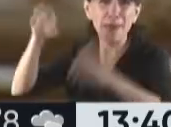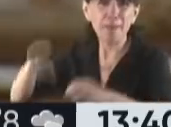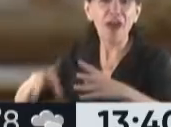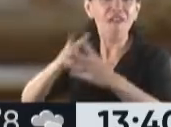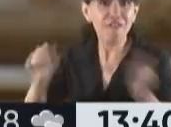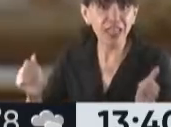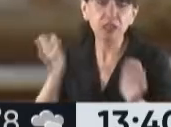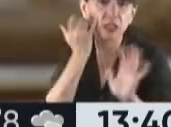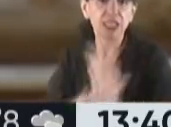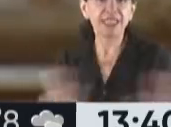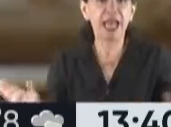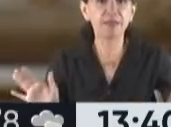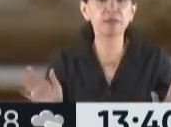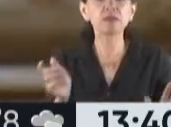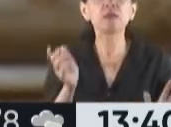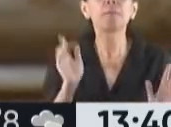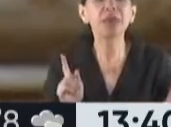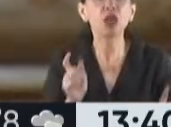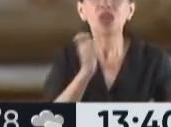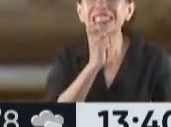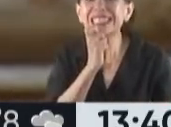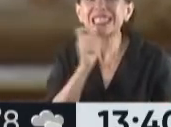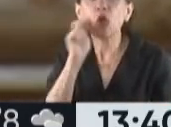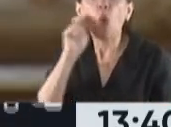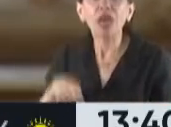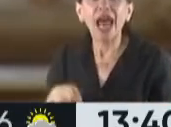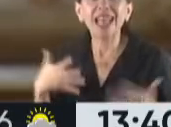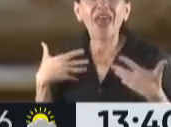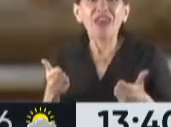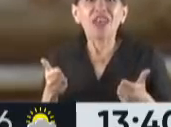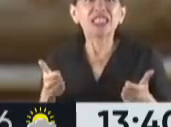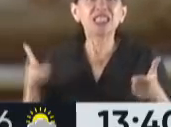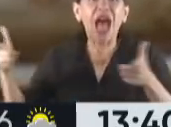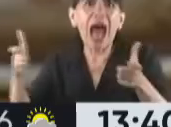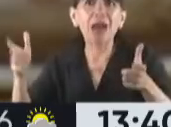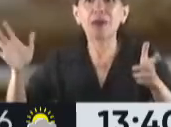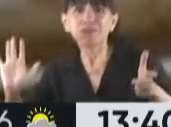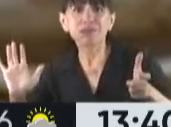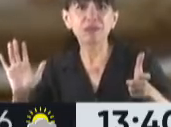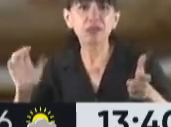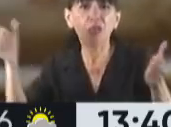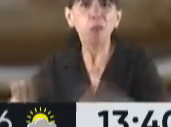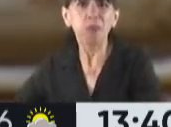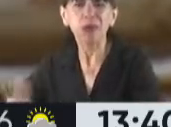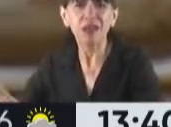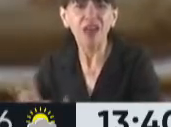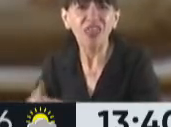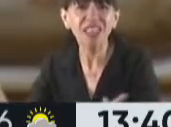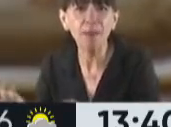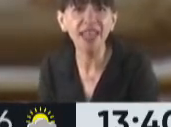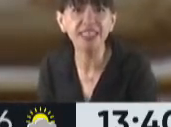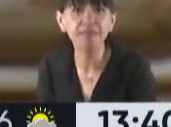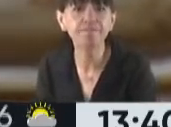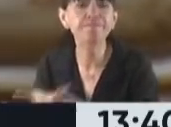Ucrania, deja de defenderse y desaparece. Y esto pone de manifiesto que Ucrania tiene